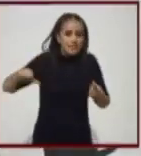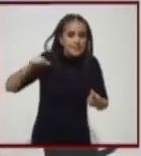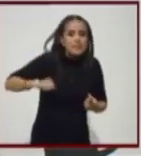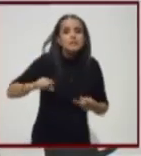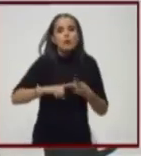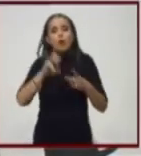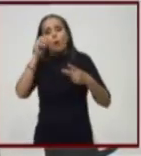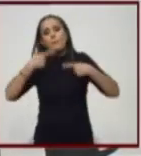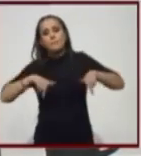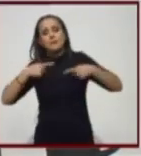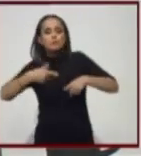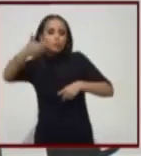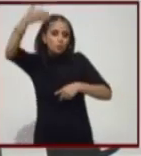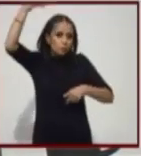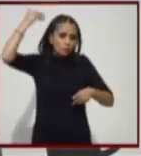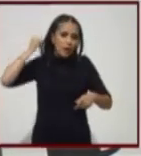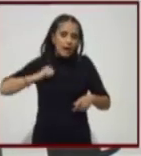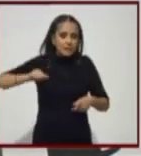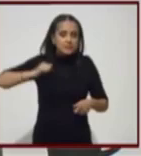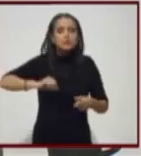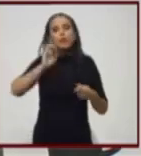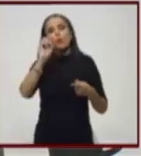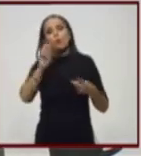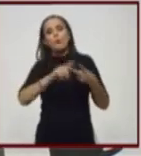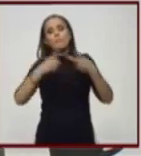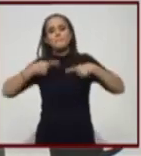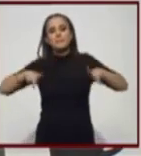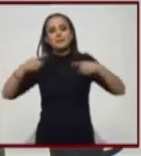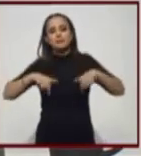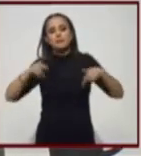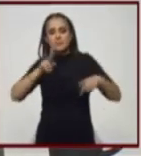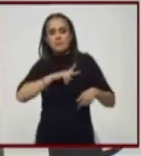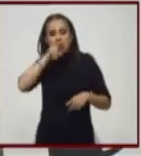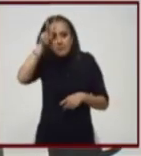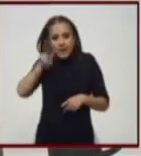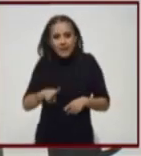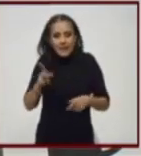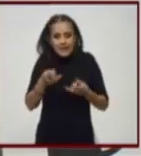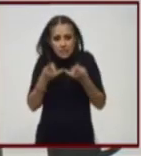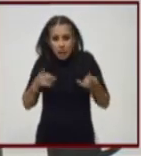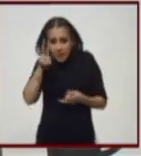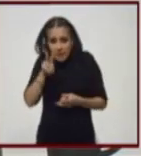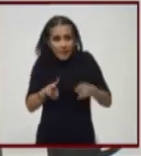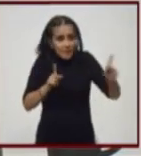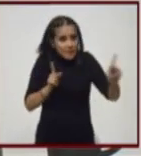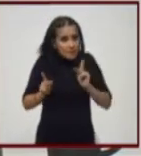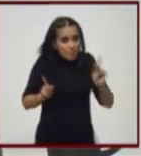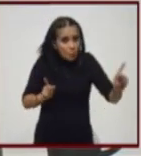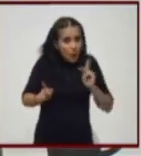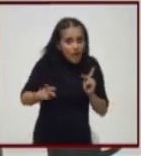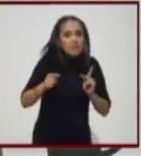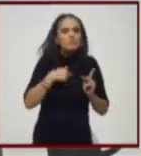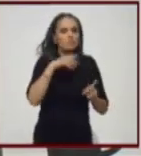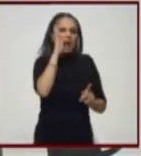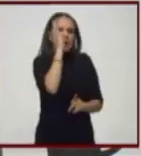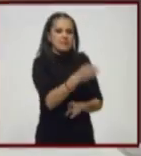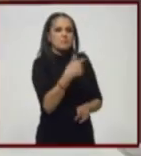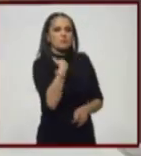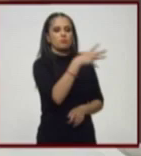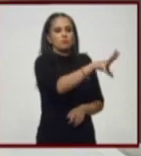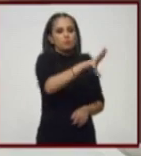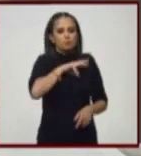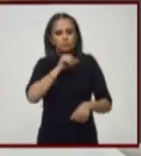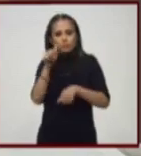personajes de otro momento histórico o sean personajes de mi realidad inmediata siempre hay mucho de lo que se puede hablar no